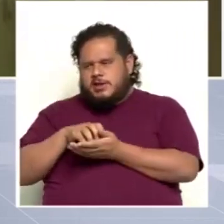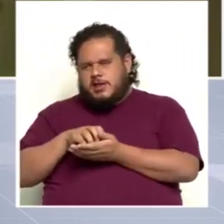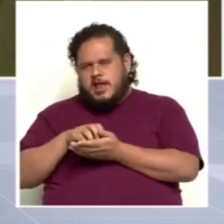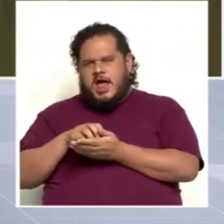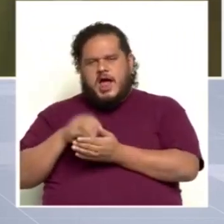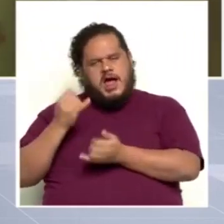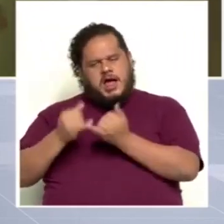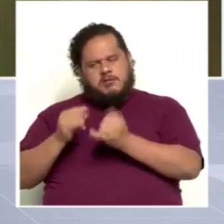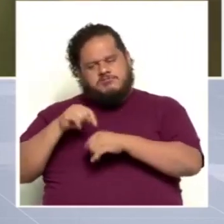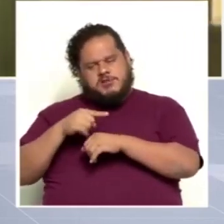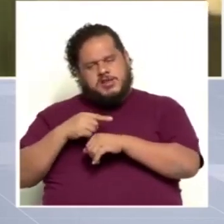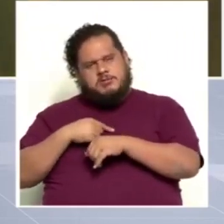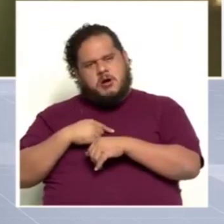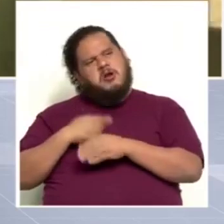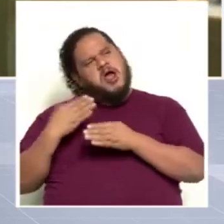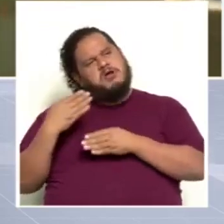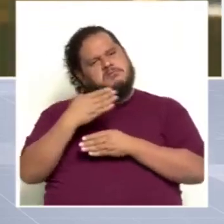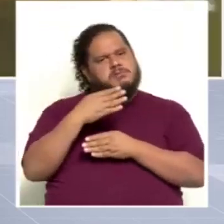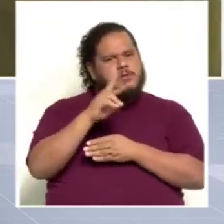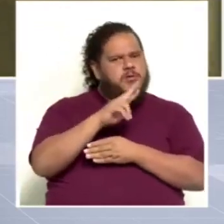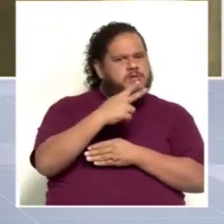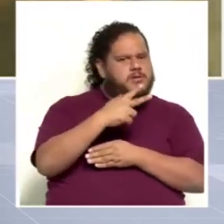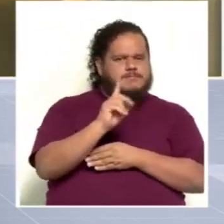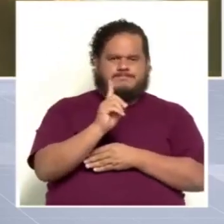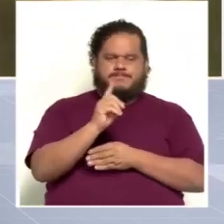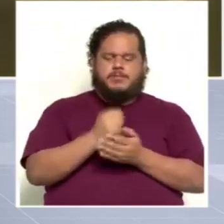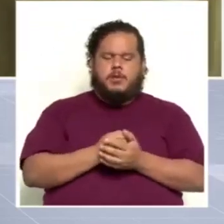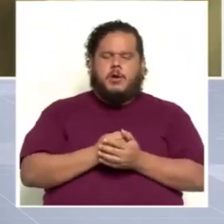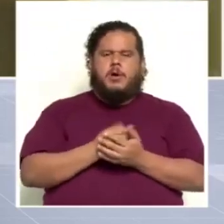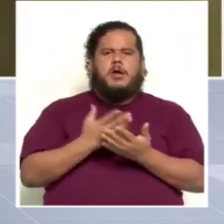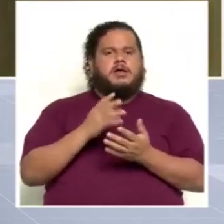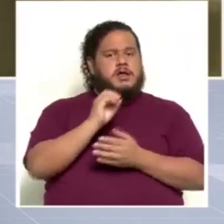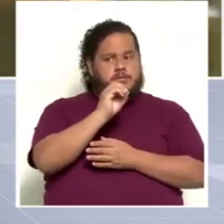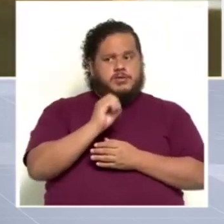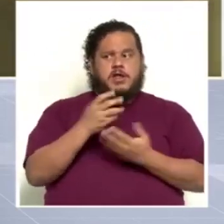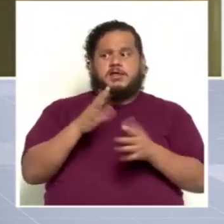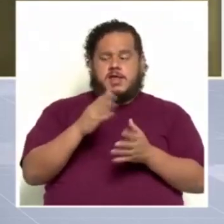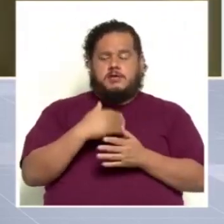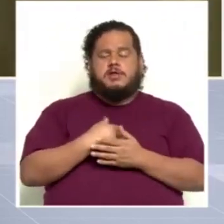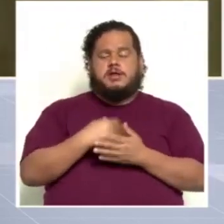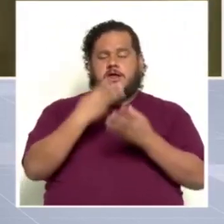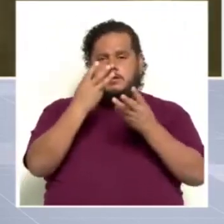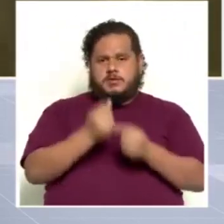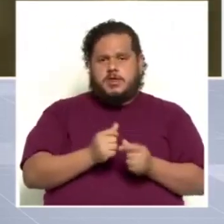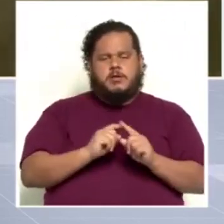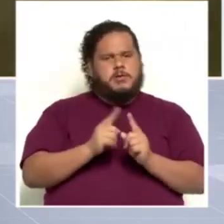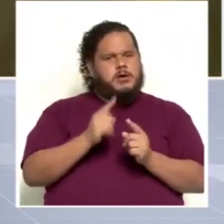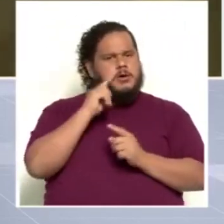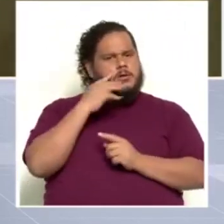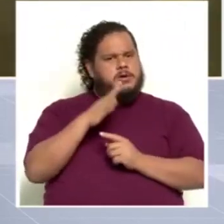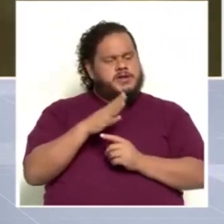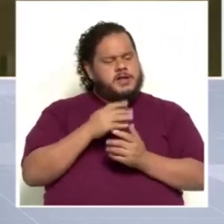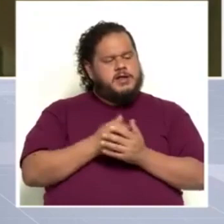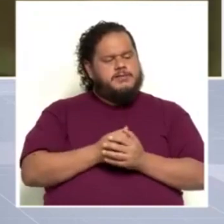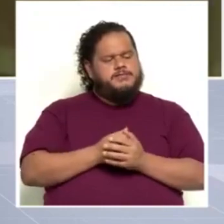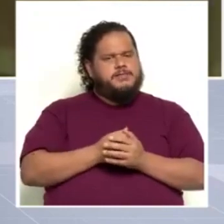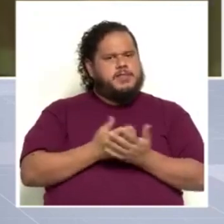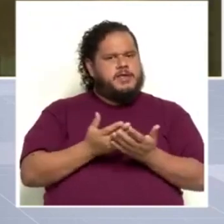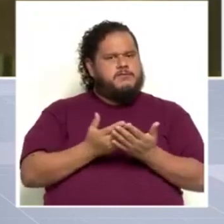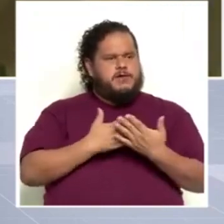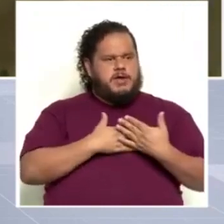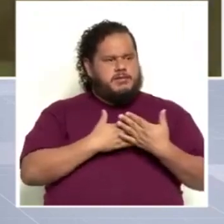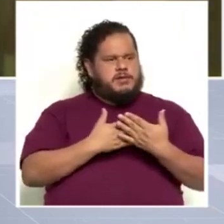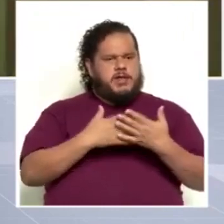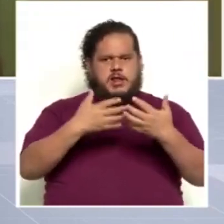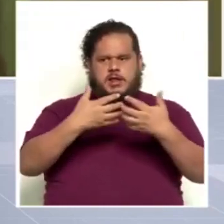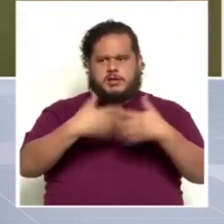No. Ya el porcentaje que tenía lo tenía suficientemente cooptado, pero pareciera que más bien fue merced al